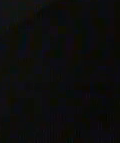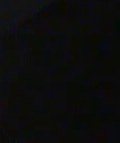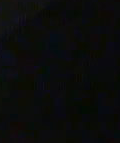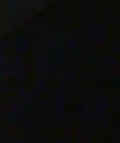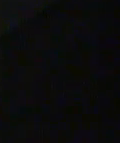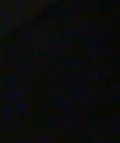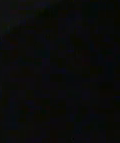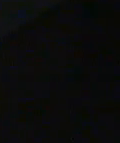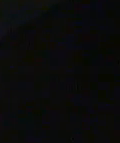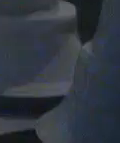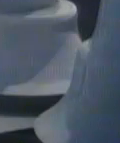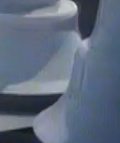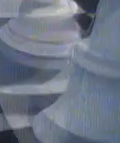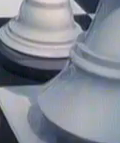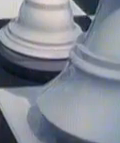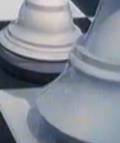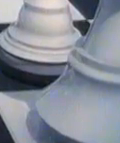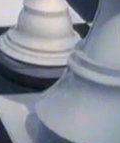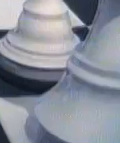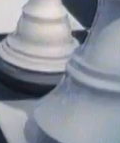Hay ideas que se contraponen,